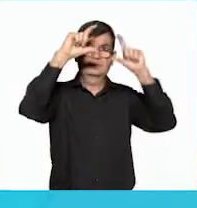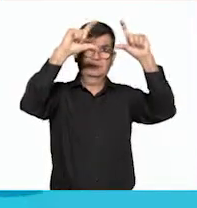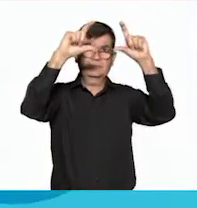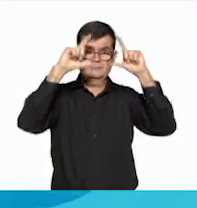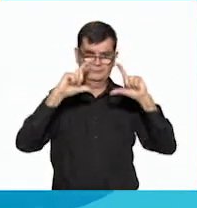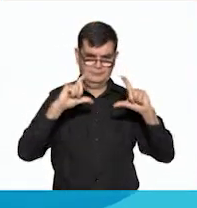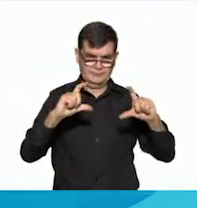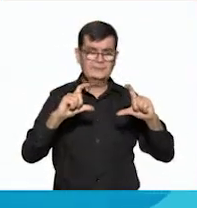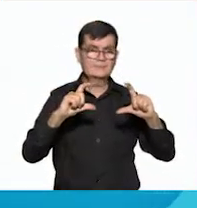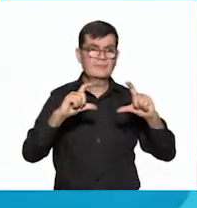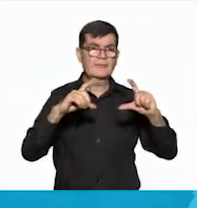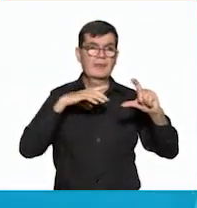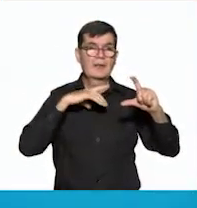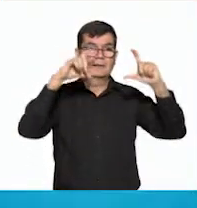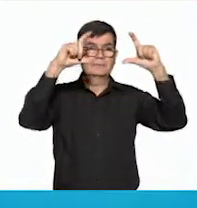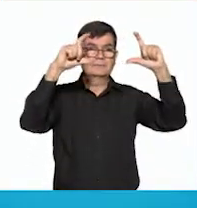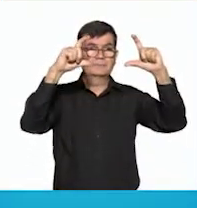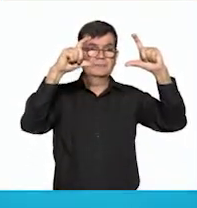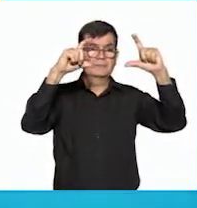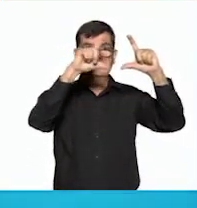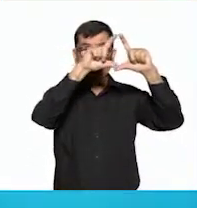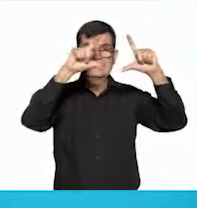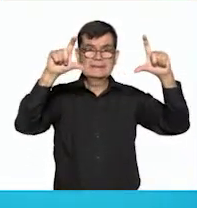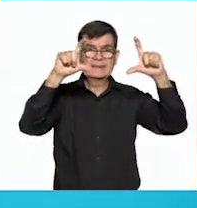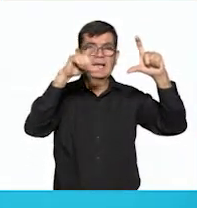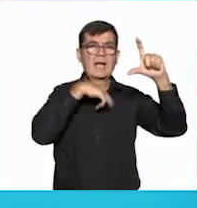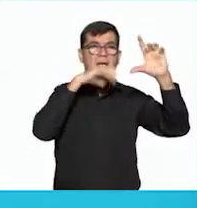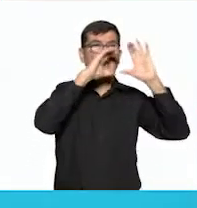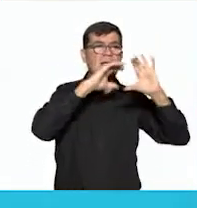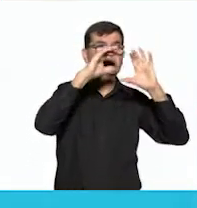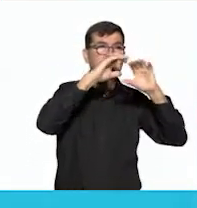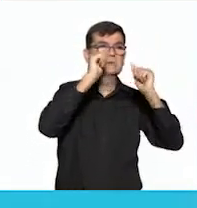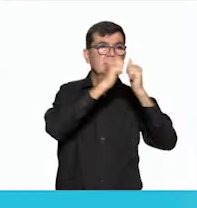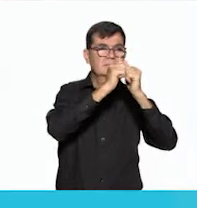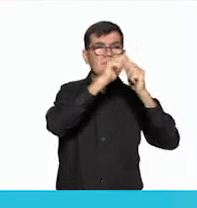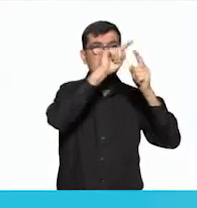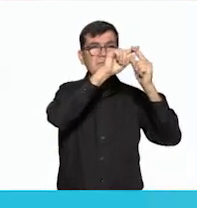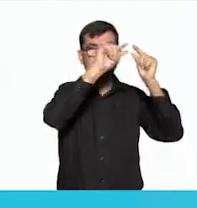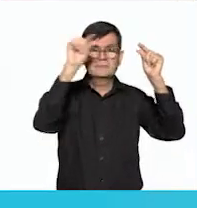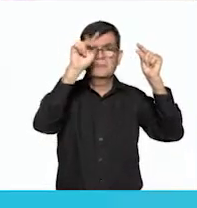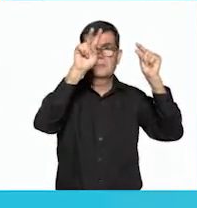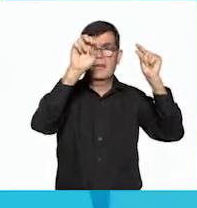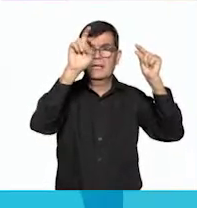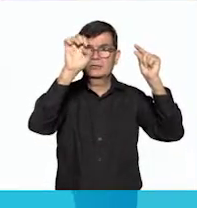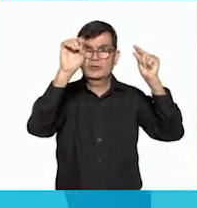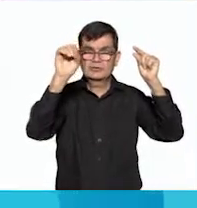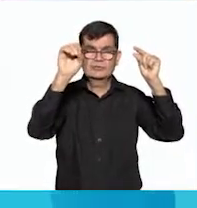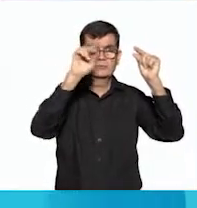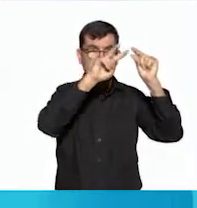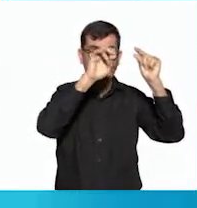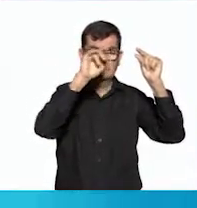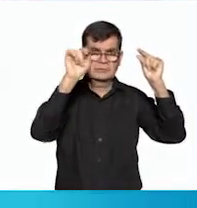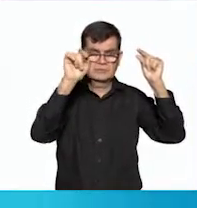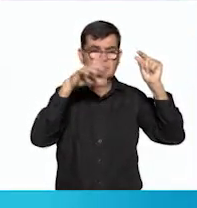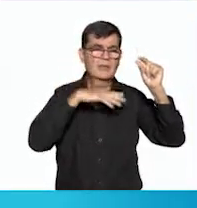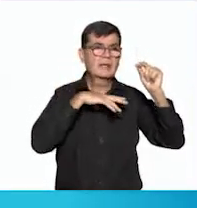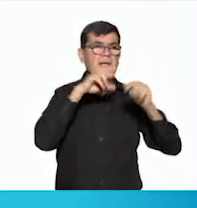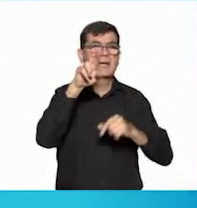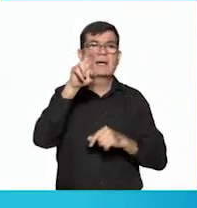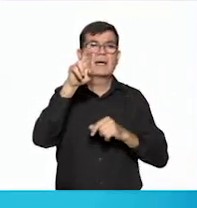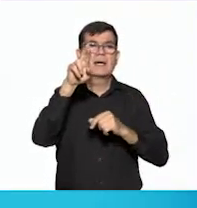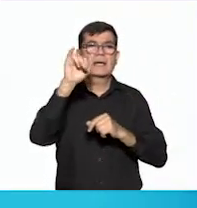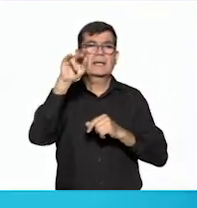¿verdad? Tenemos la canción que está escrita en versos y tenemos ahí rimas. ¿Me ayudas a